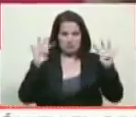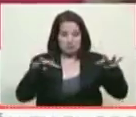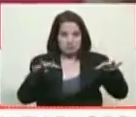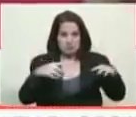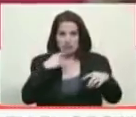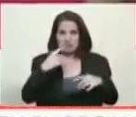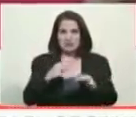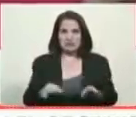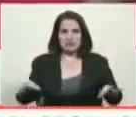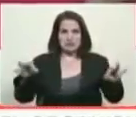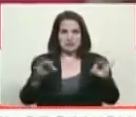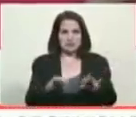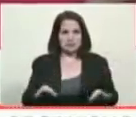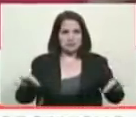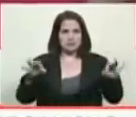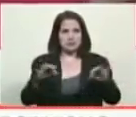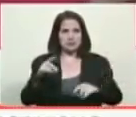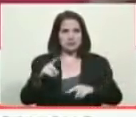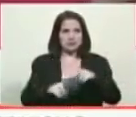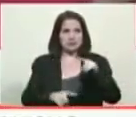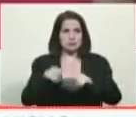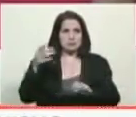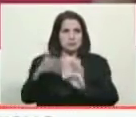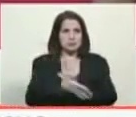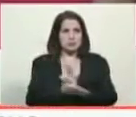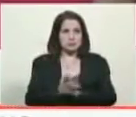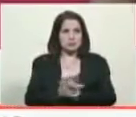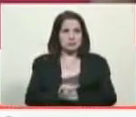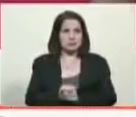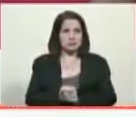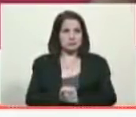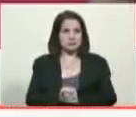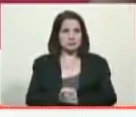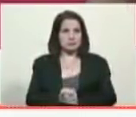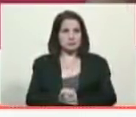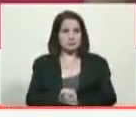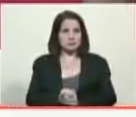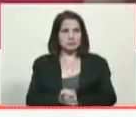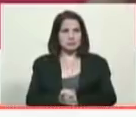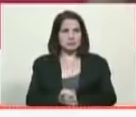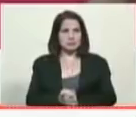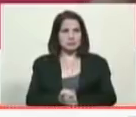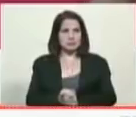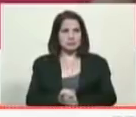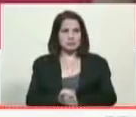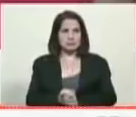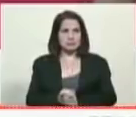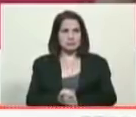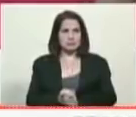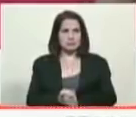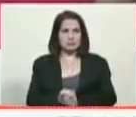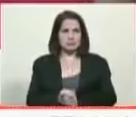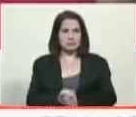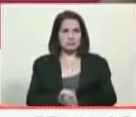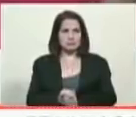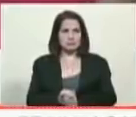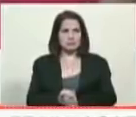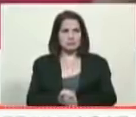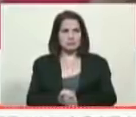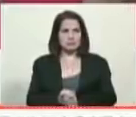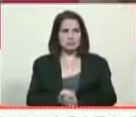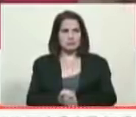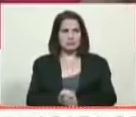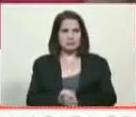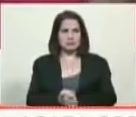tarima ni siquiera supieran. Es más, algunos ni levantaron la mano. ¿Por qué en todo caso él no fue a la